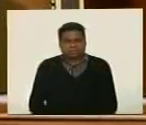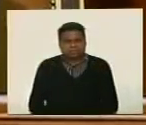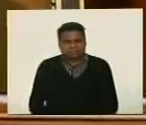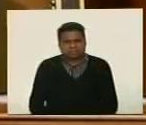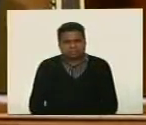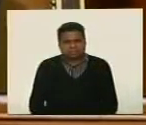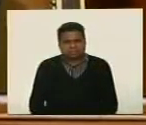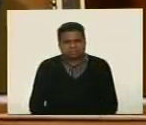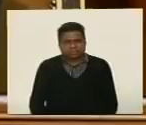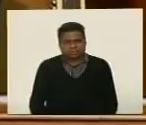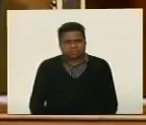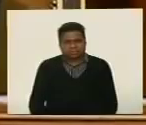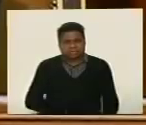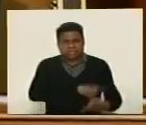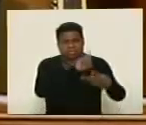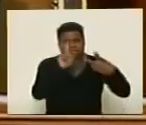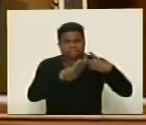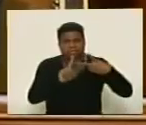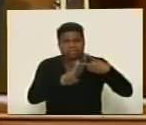constituyentes.